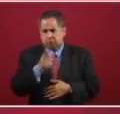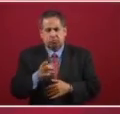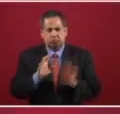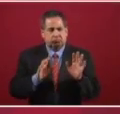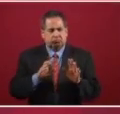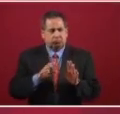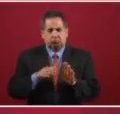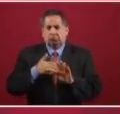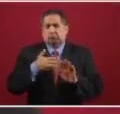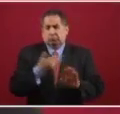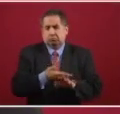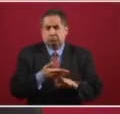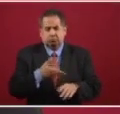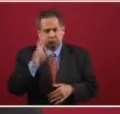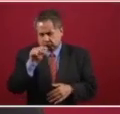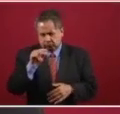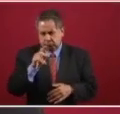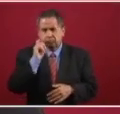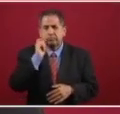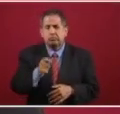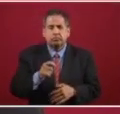en contra de eso,